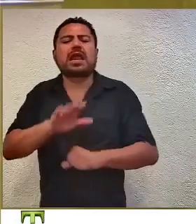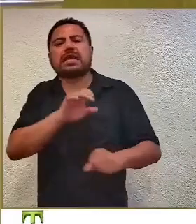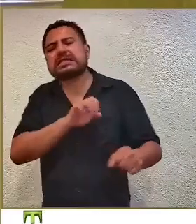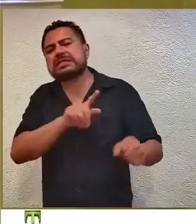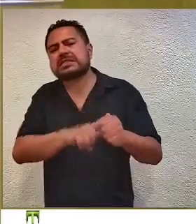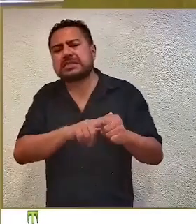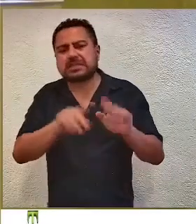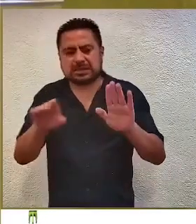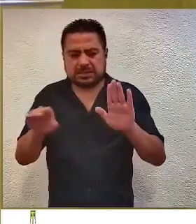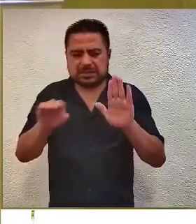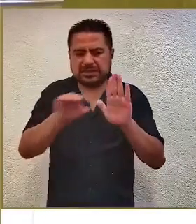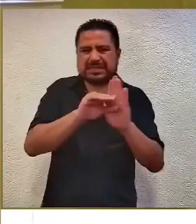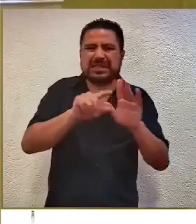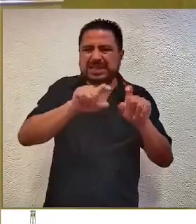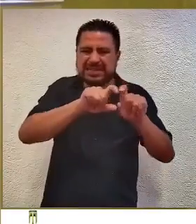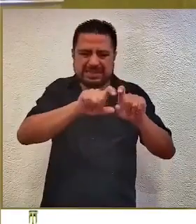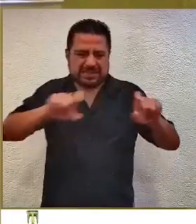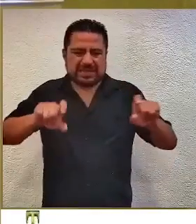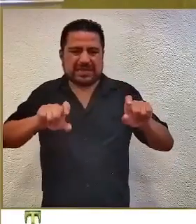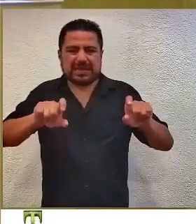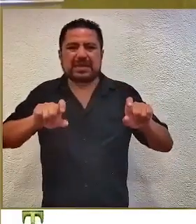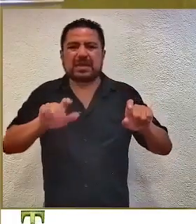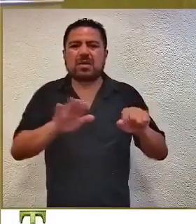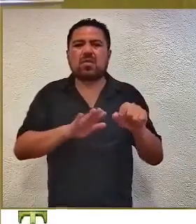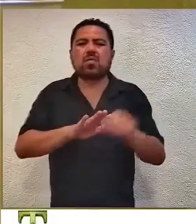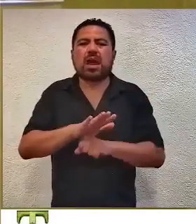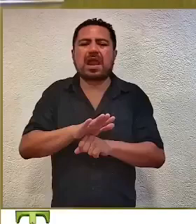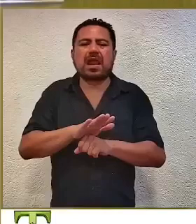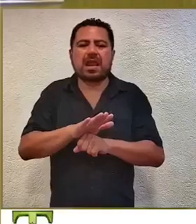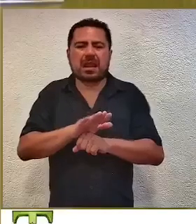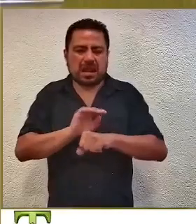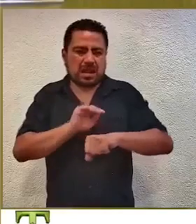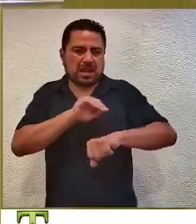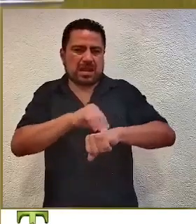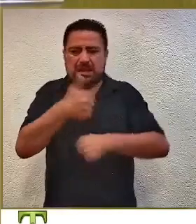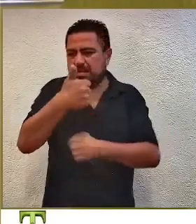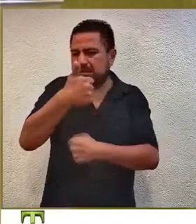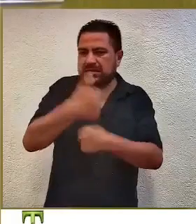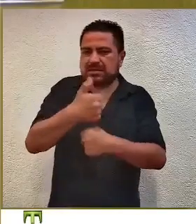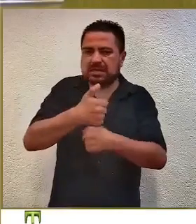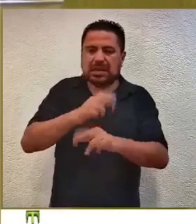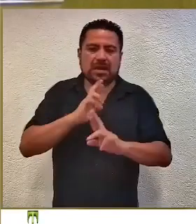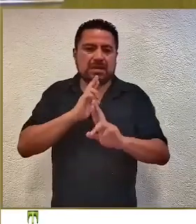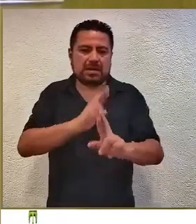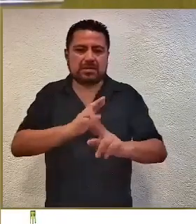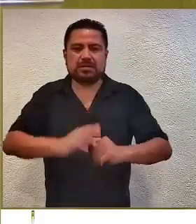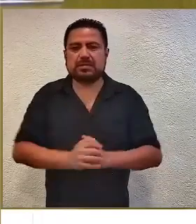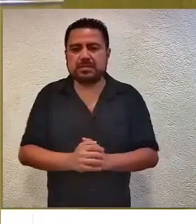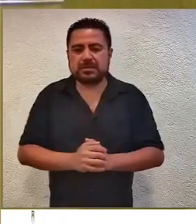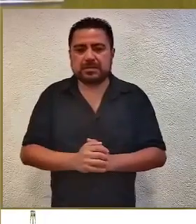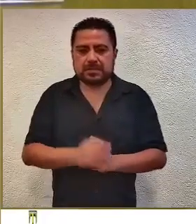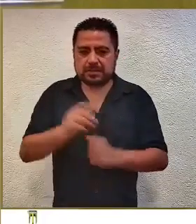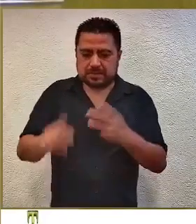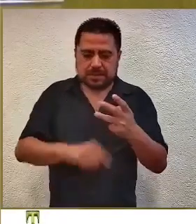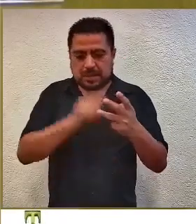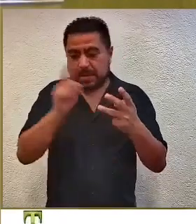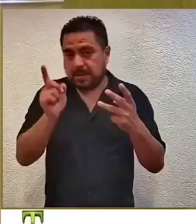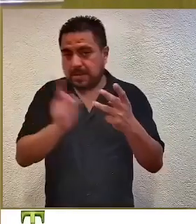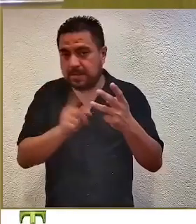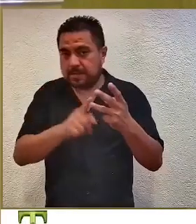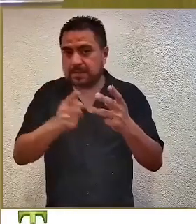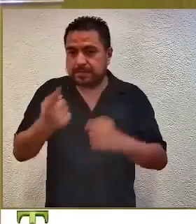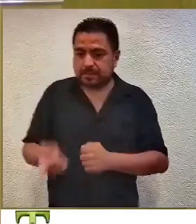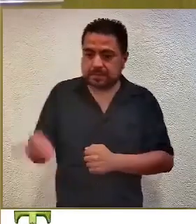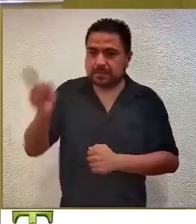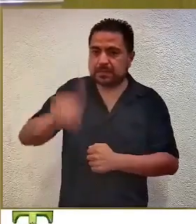en el apartado de efectos establecidos en la parte infine del considerando sexto de la presente resolución. Tercero, se ordena